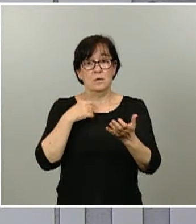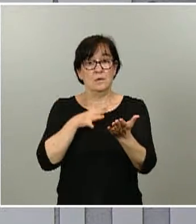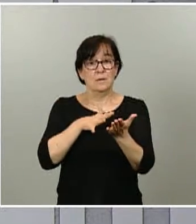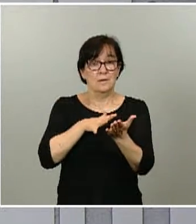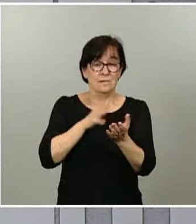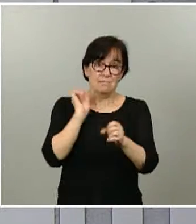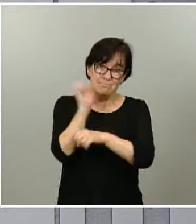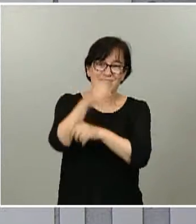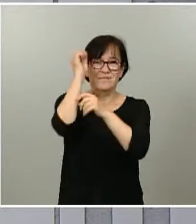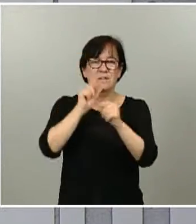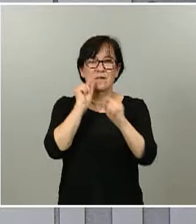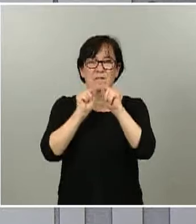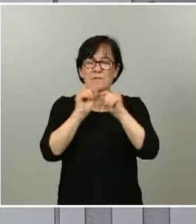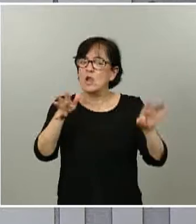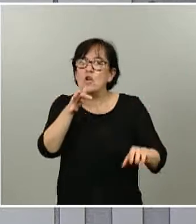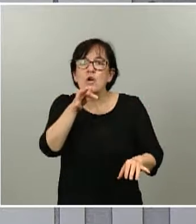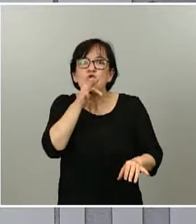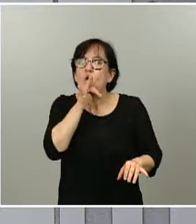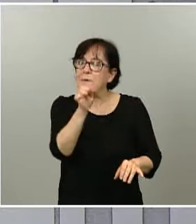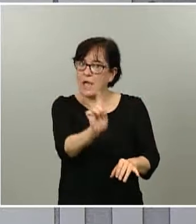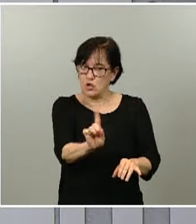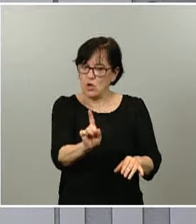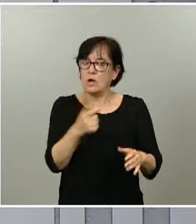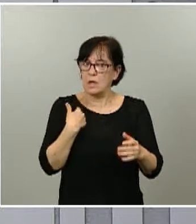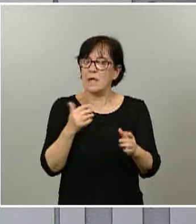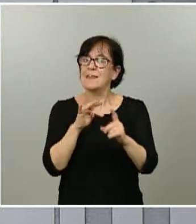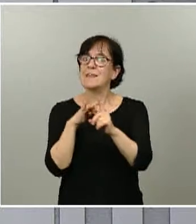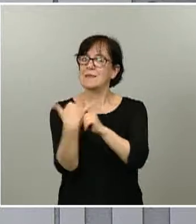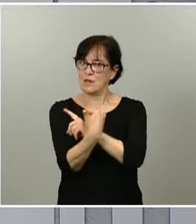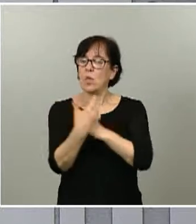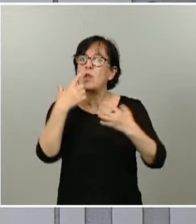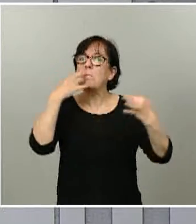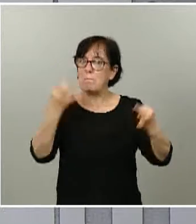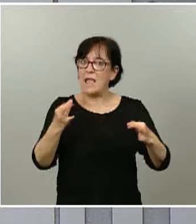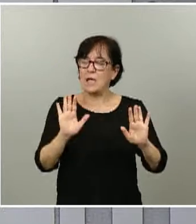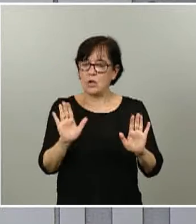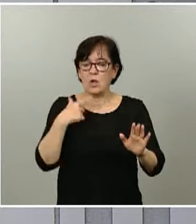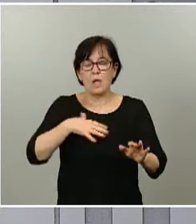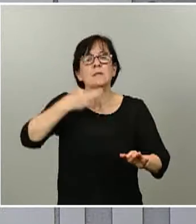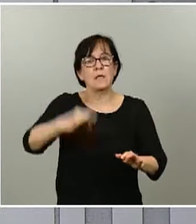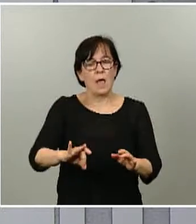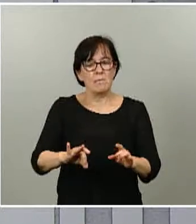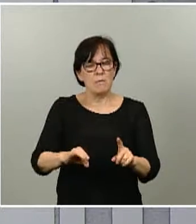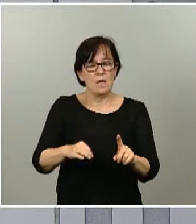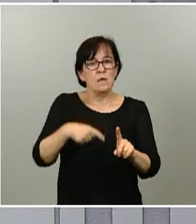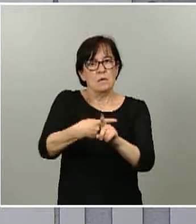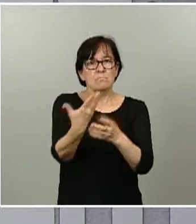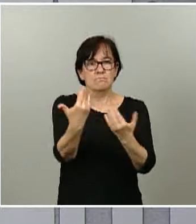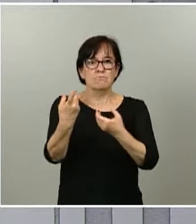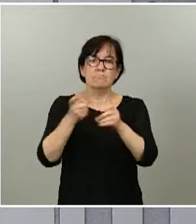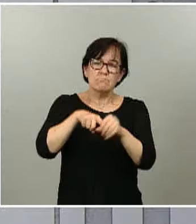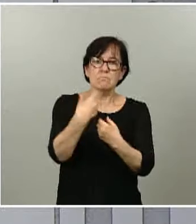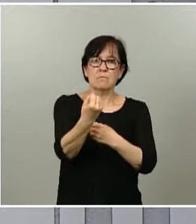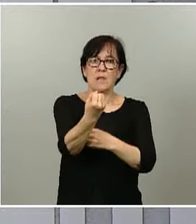que todavía no ha ocurrido, que todavía estamos en situación de peligro, seamos capaces de sumar todos los apoyos posibles, porque este país